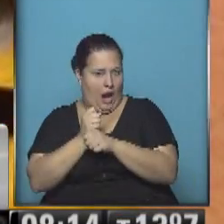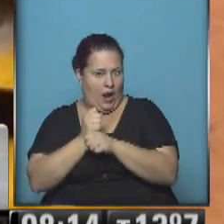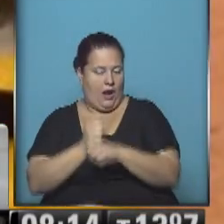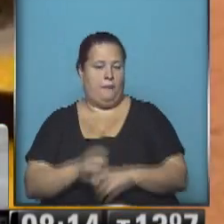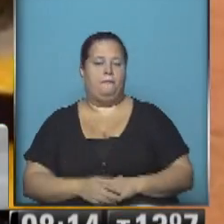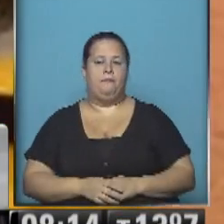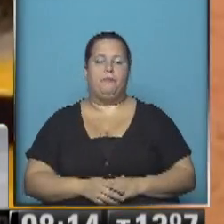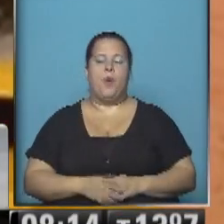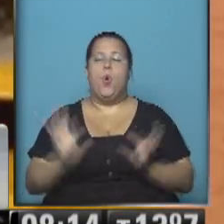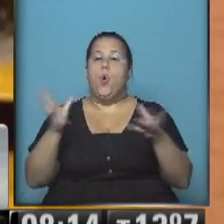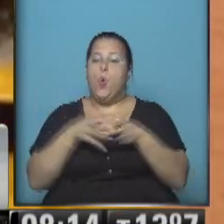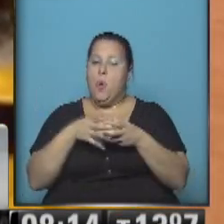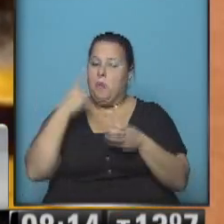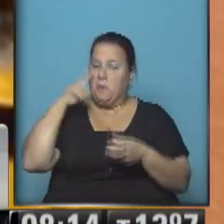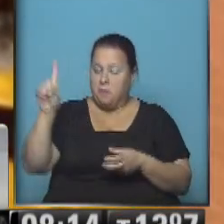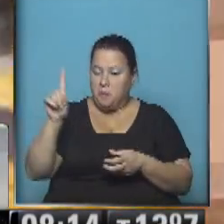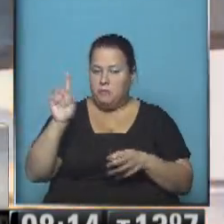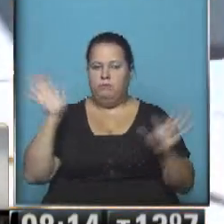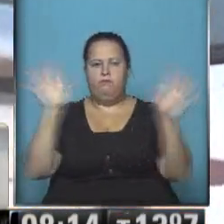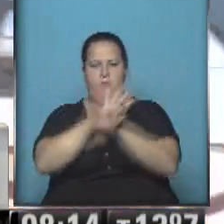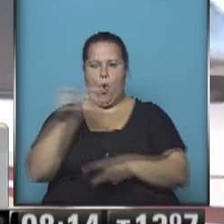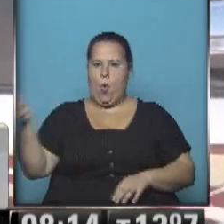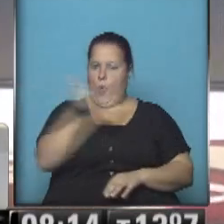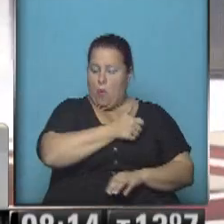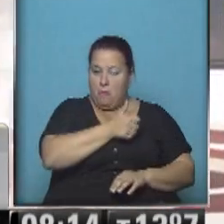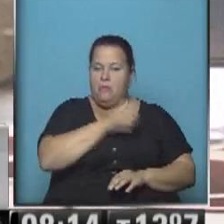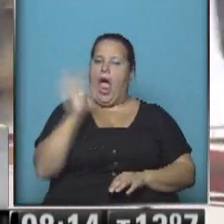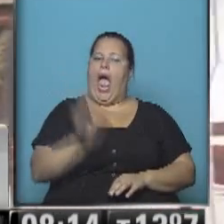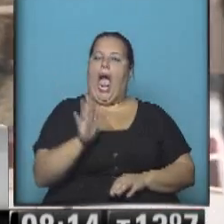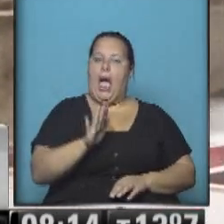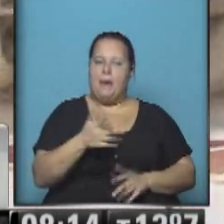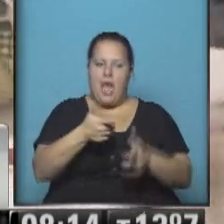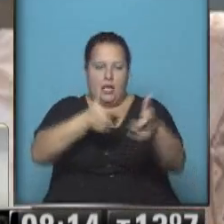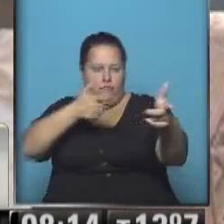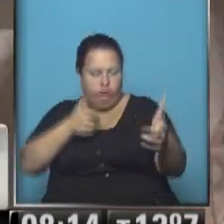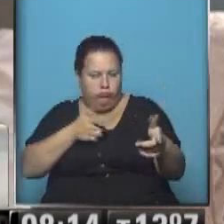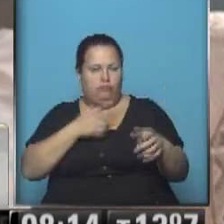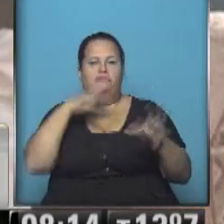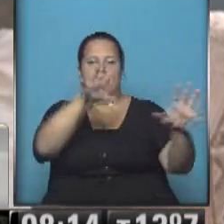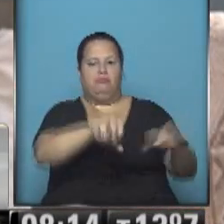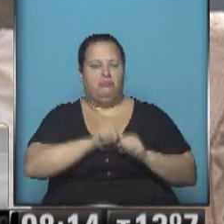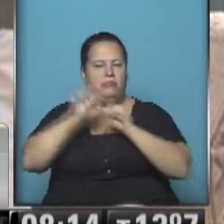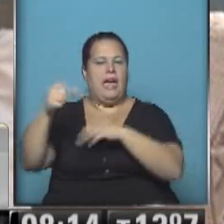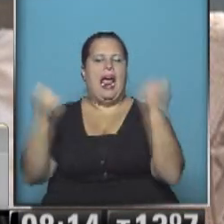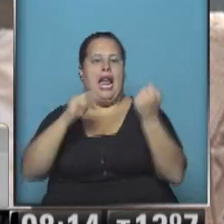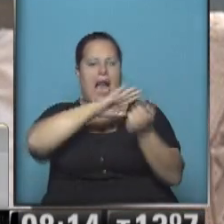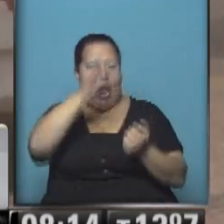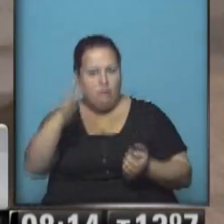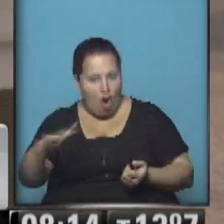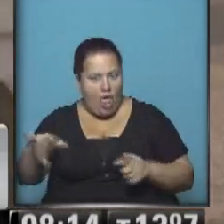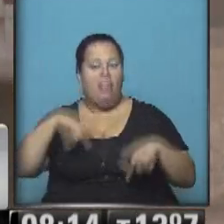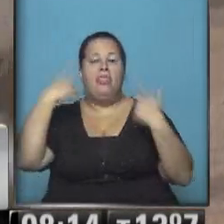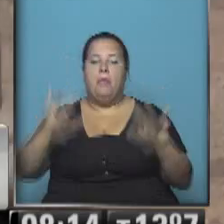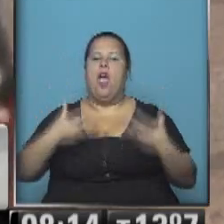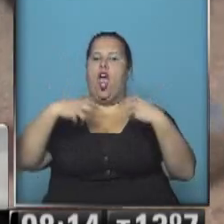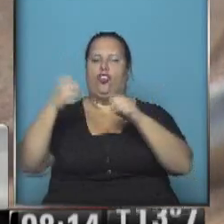un grupo de desconocidos lo interceptó amenazándolo con rifles y se lo llevó en su camioneta que luego